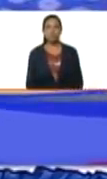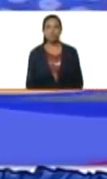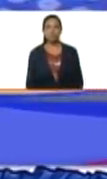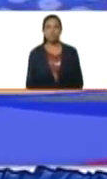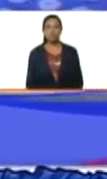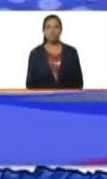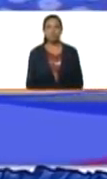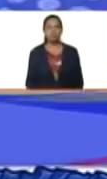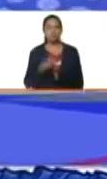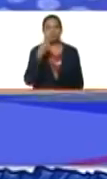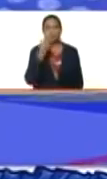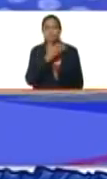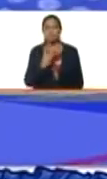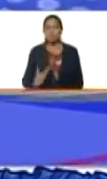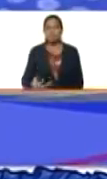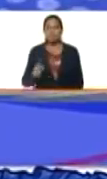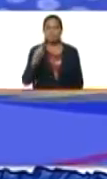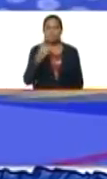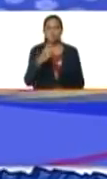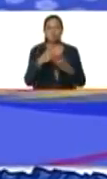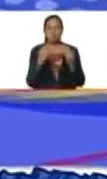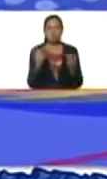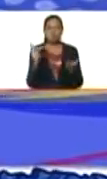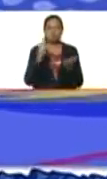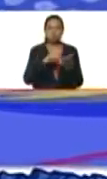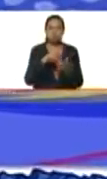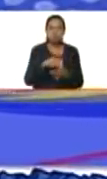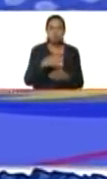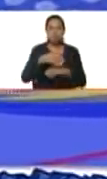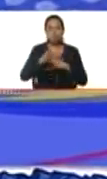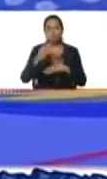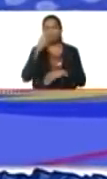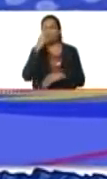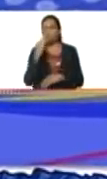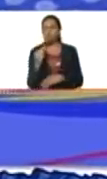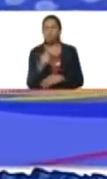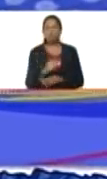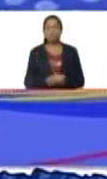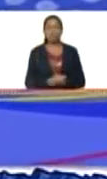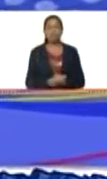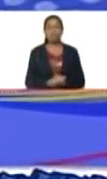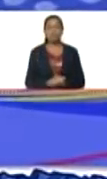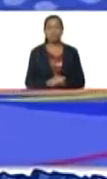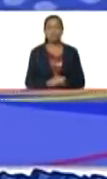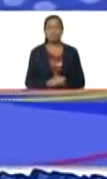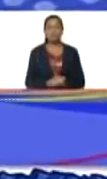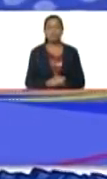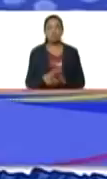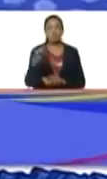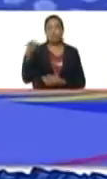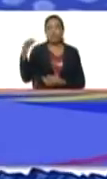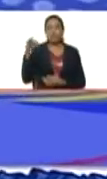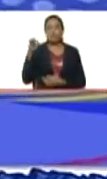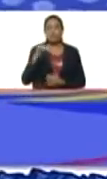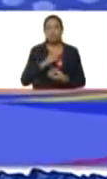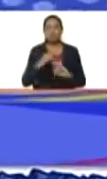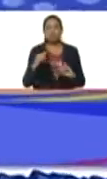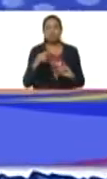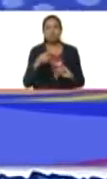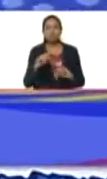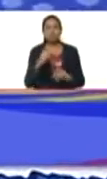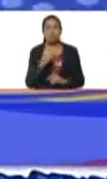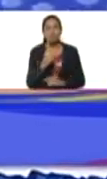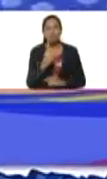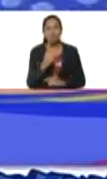Bueno, presidente, primero que todo, bienvenido al municipio Zamora, parroquia Guatire. Y bueno, aquí está con el